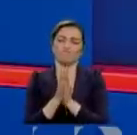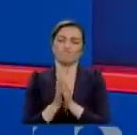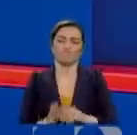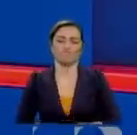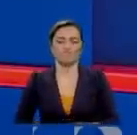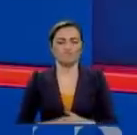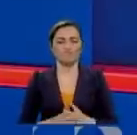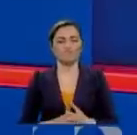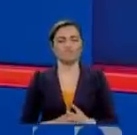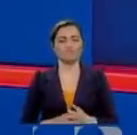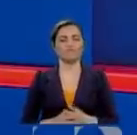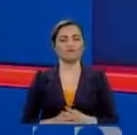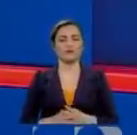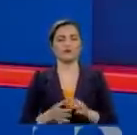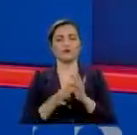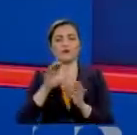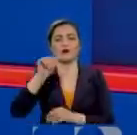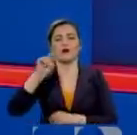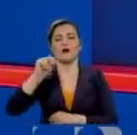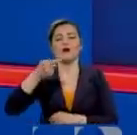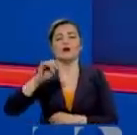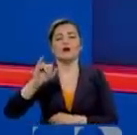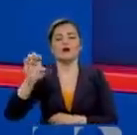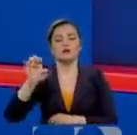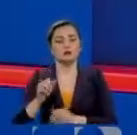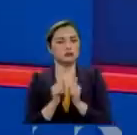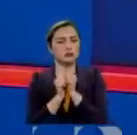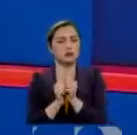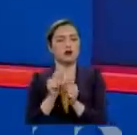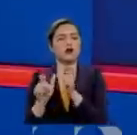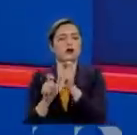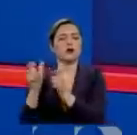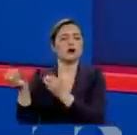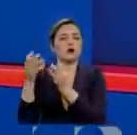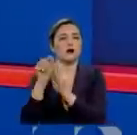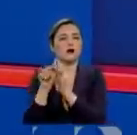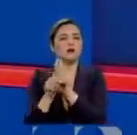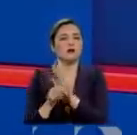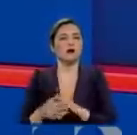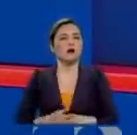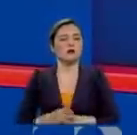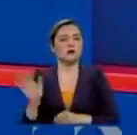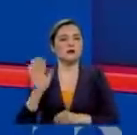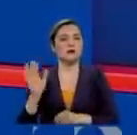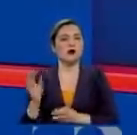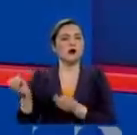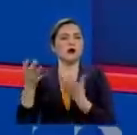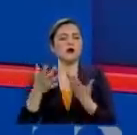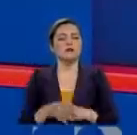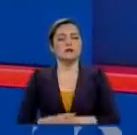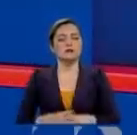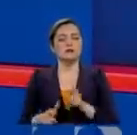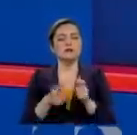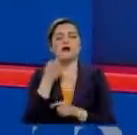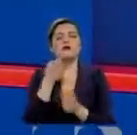esta situación en el sector. Nuestra compañera Angie Torres está junto a los vecinos para contarnos todos los detalles. Angie, adelante, cuéntanos qué dicen